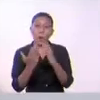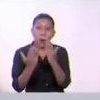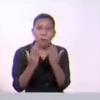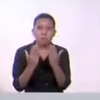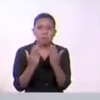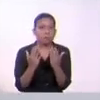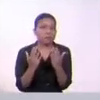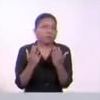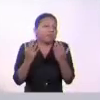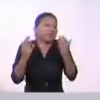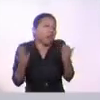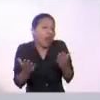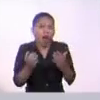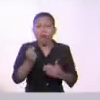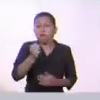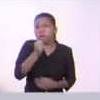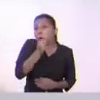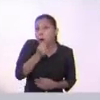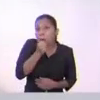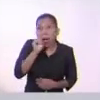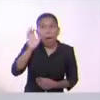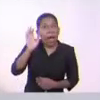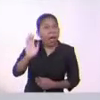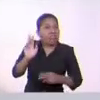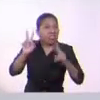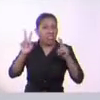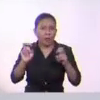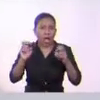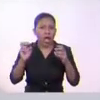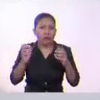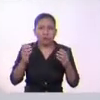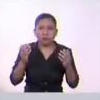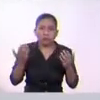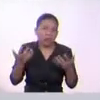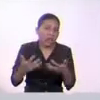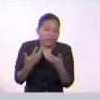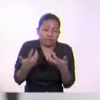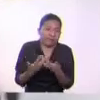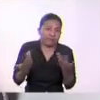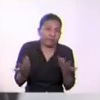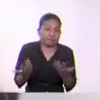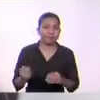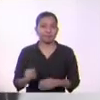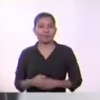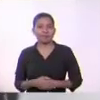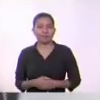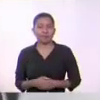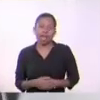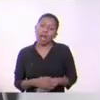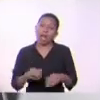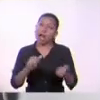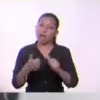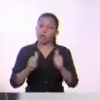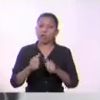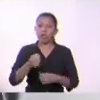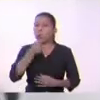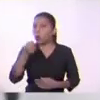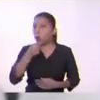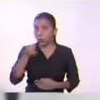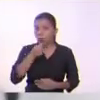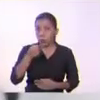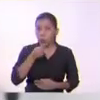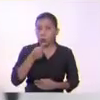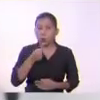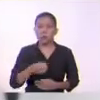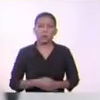con datos específicos sobre un estudio o investigación. En algunos noticieros también